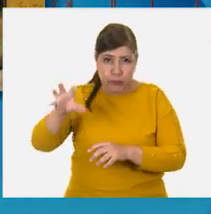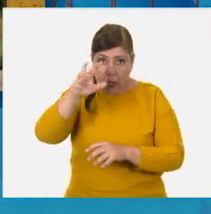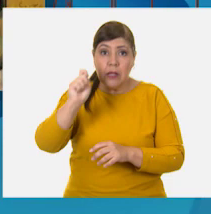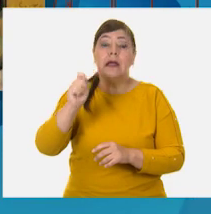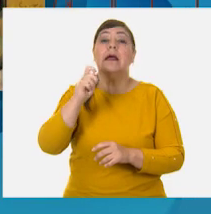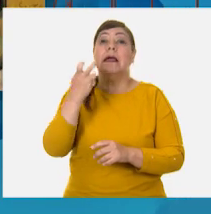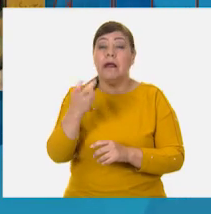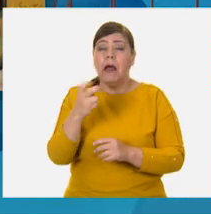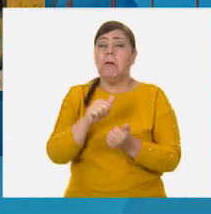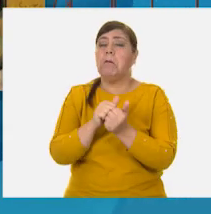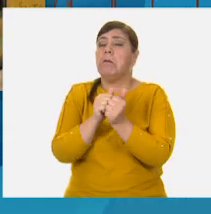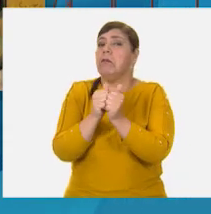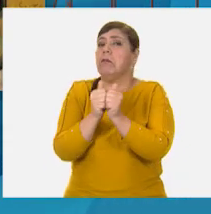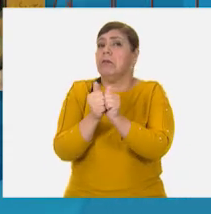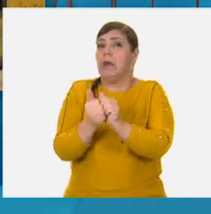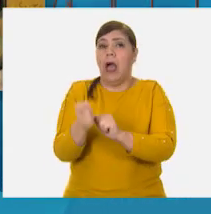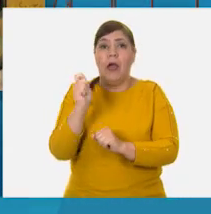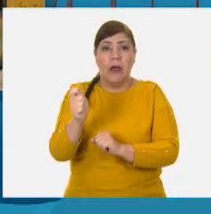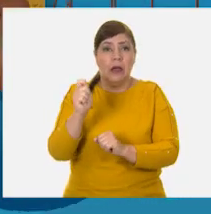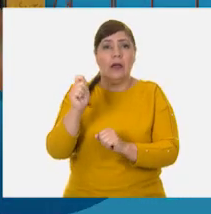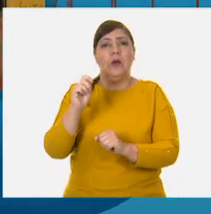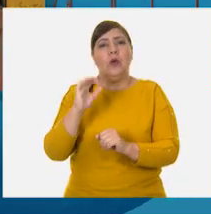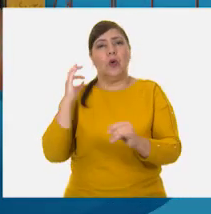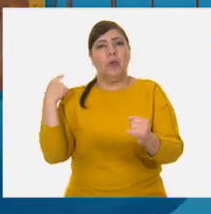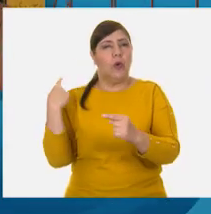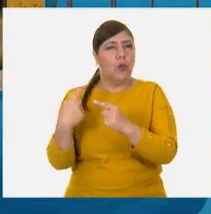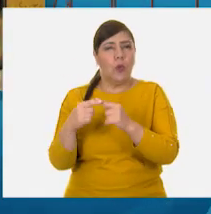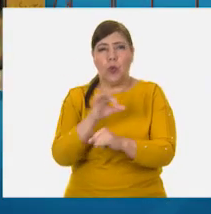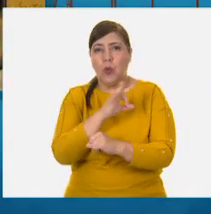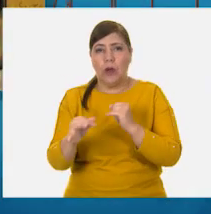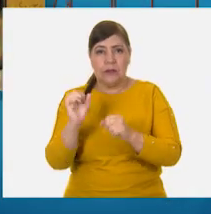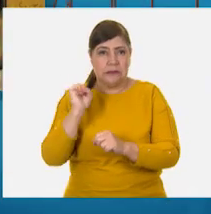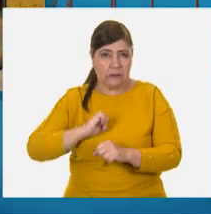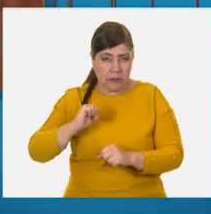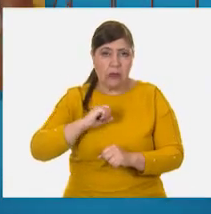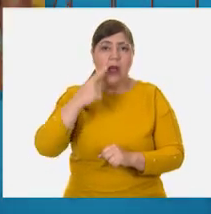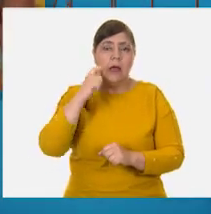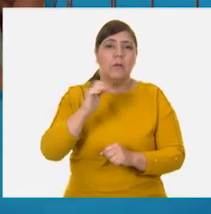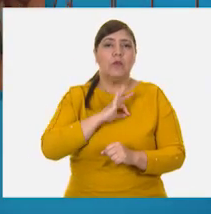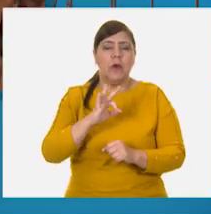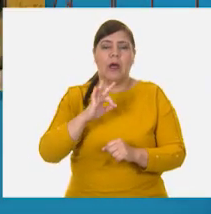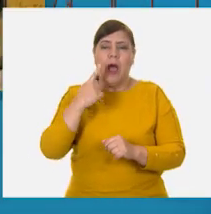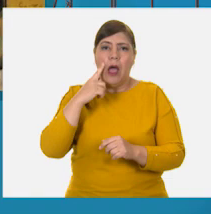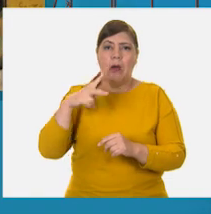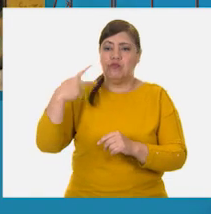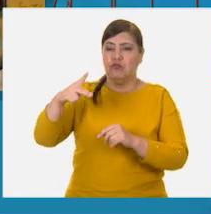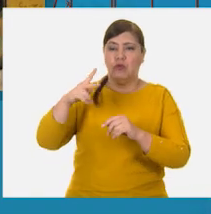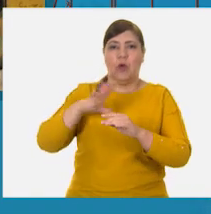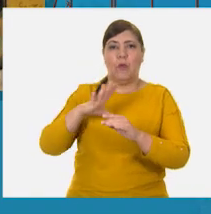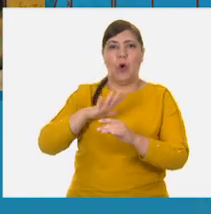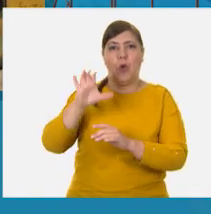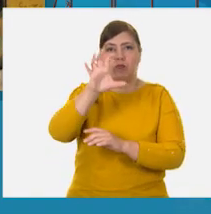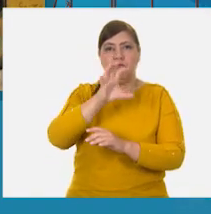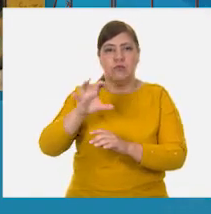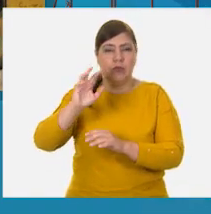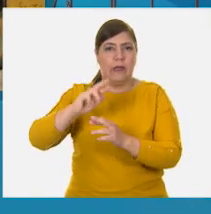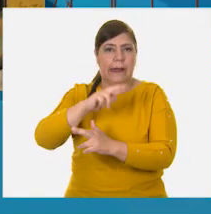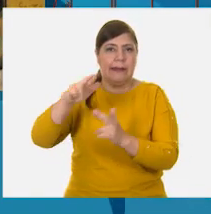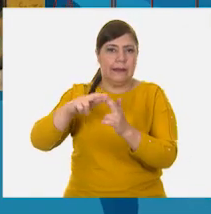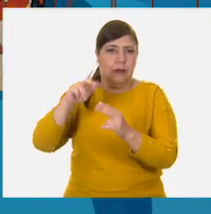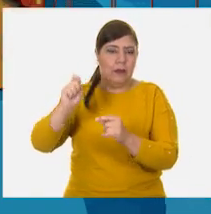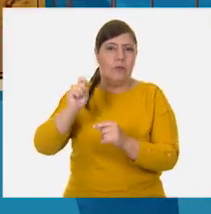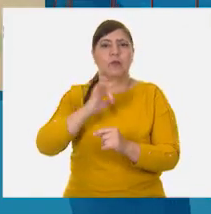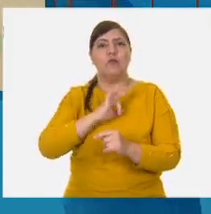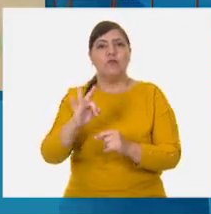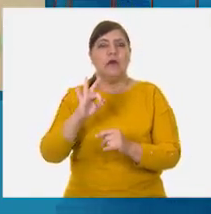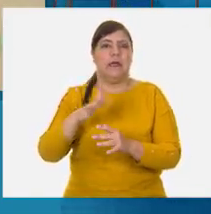que se fueron dando en los últimos siglos adquirieron, cada vez más, características regionales que se convirtieron luego en provincias folclóricas.